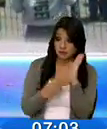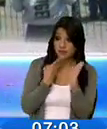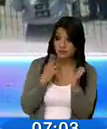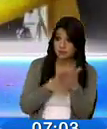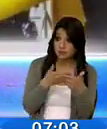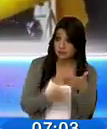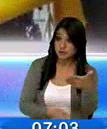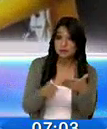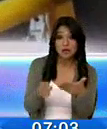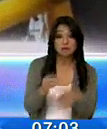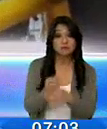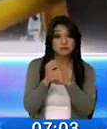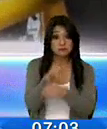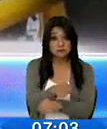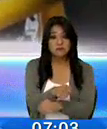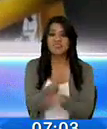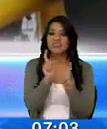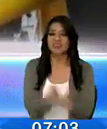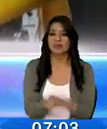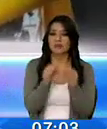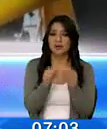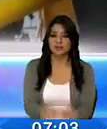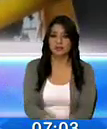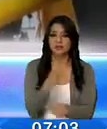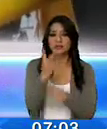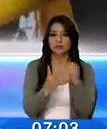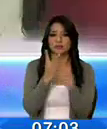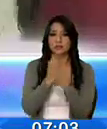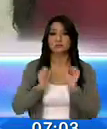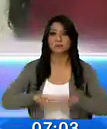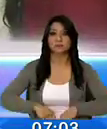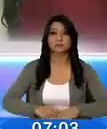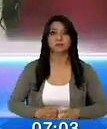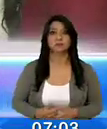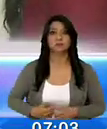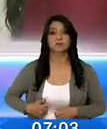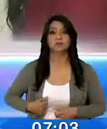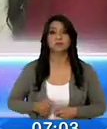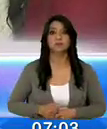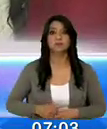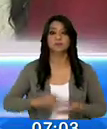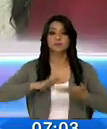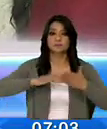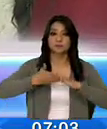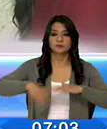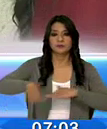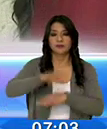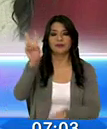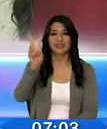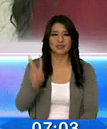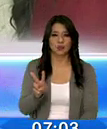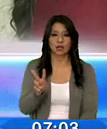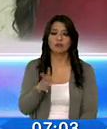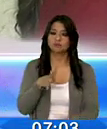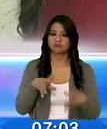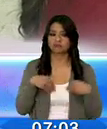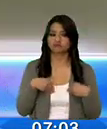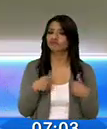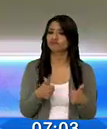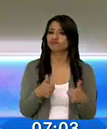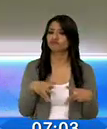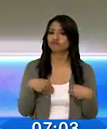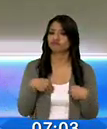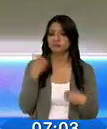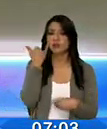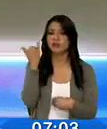visa humanitaria que les otorgará una residencia legal de 2 años. De su parte, la comunidad venezolana ha acogido de buena manera